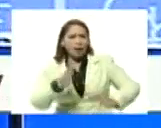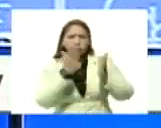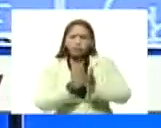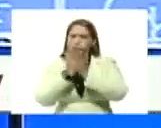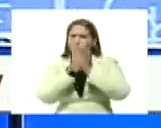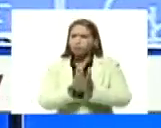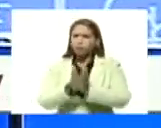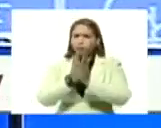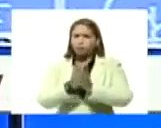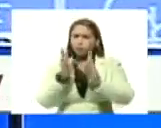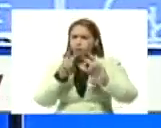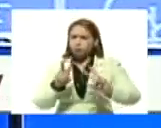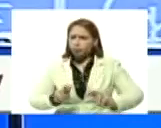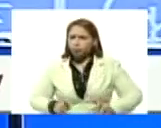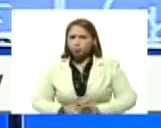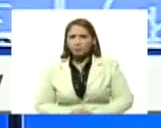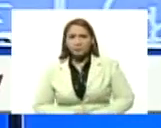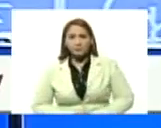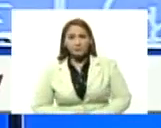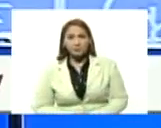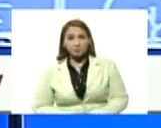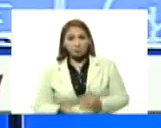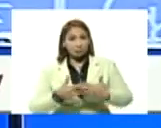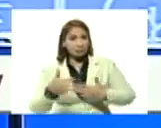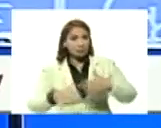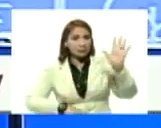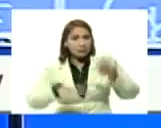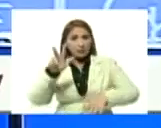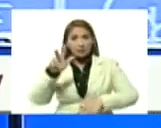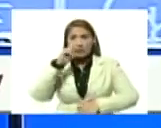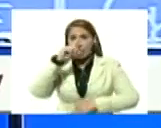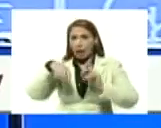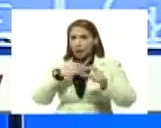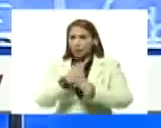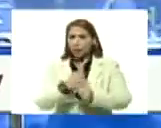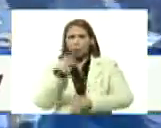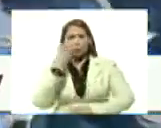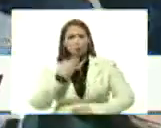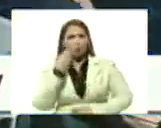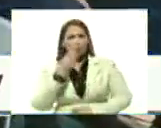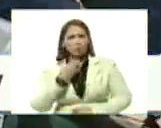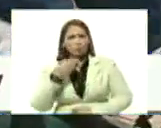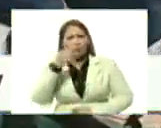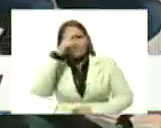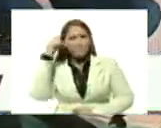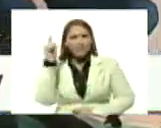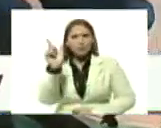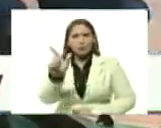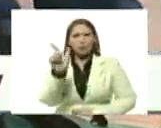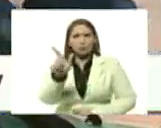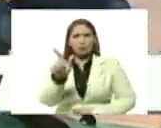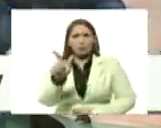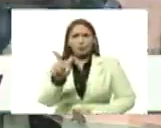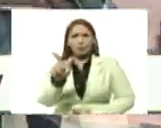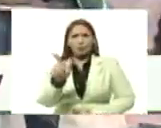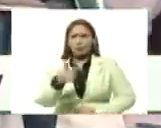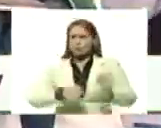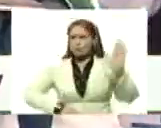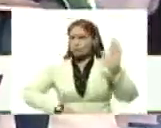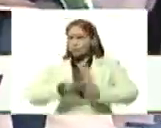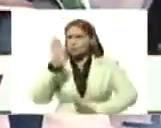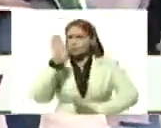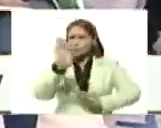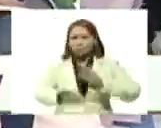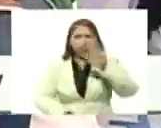estudiar. Y han pasado 13 años y la juventud del PSV lo que va es para